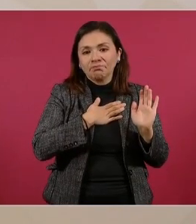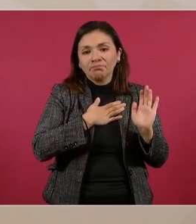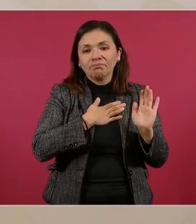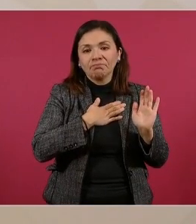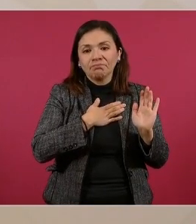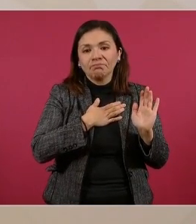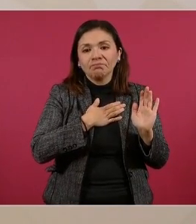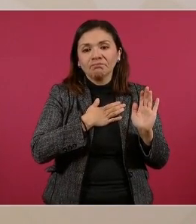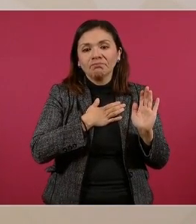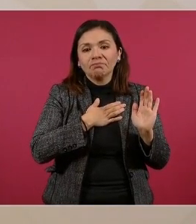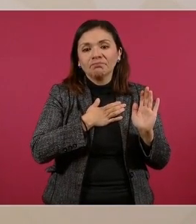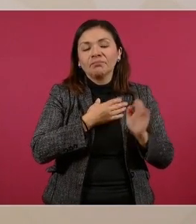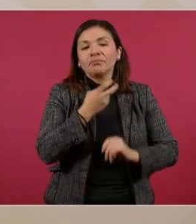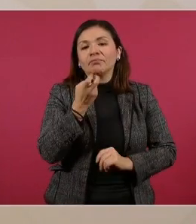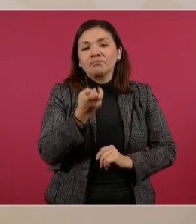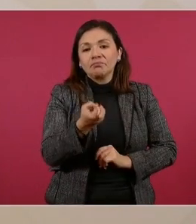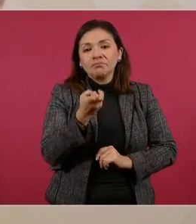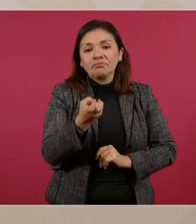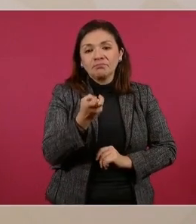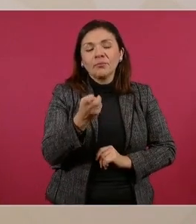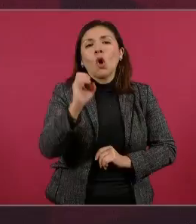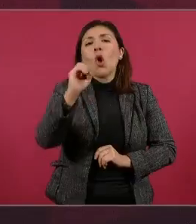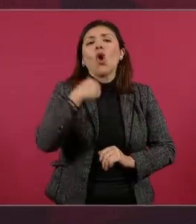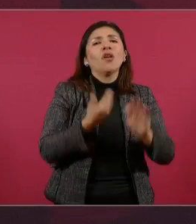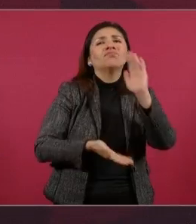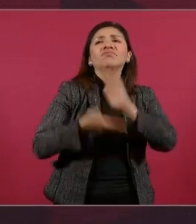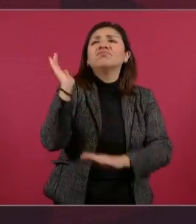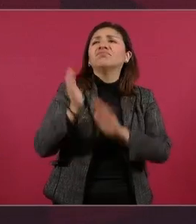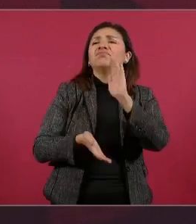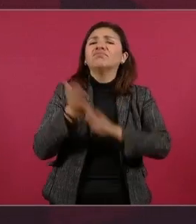este pues entonces o